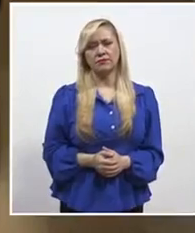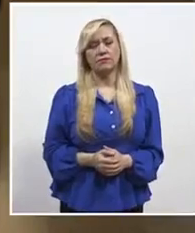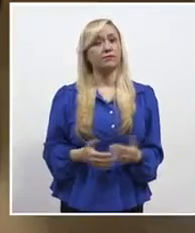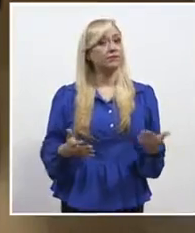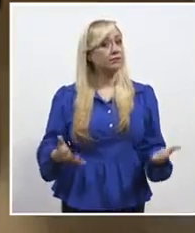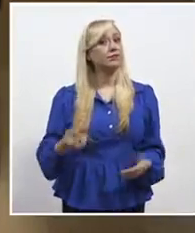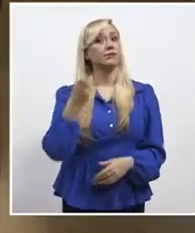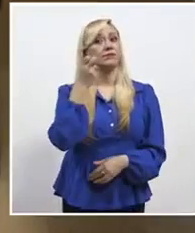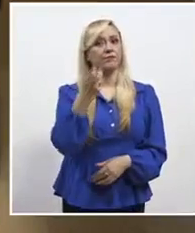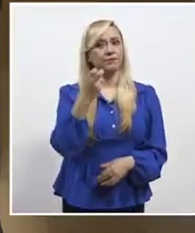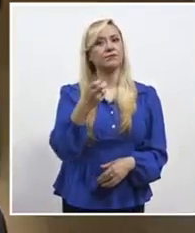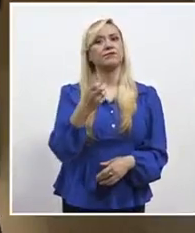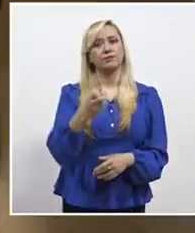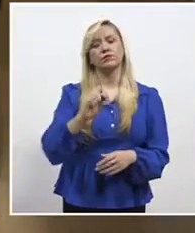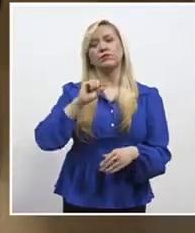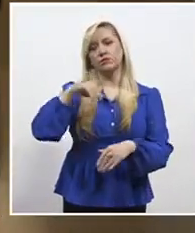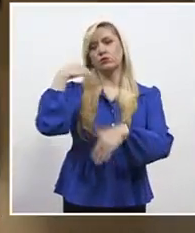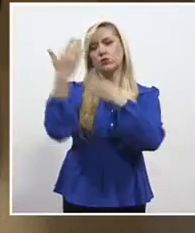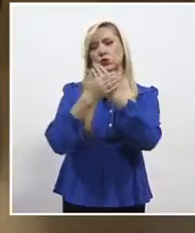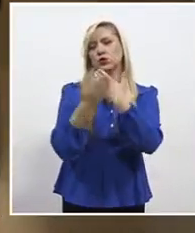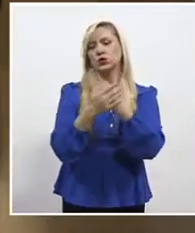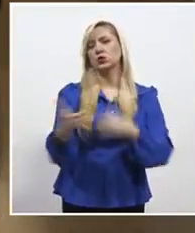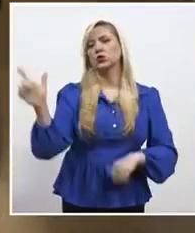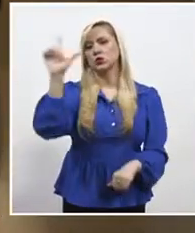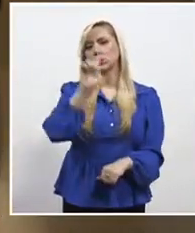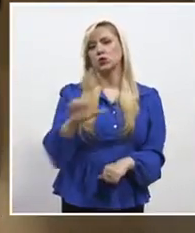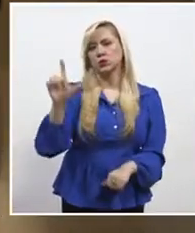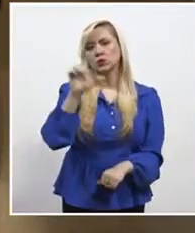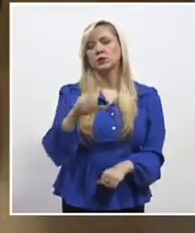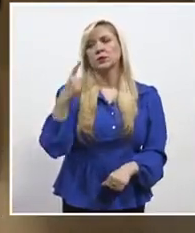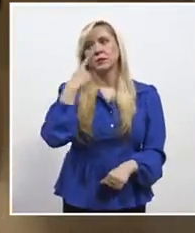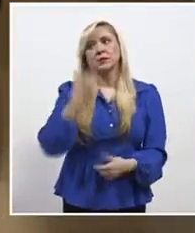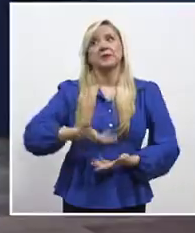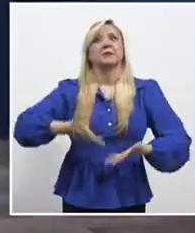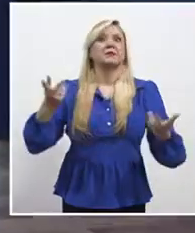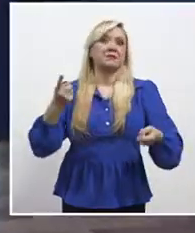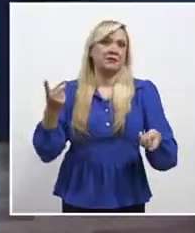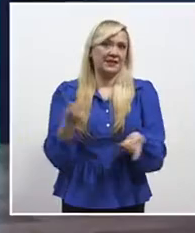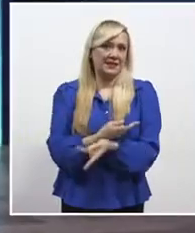Estos asuntos, Lorena, serán resueltos en próximas semanas y estaremos al pendiente.